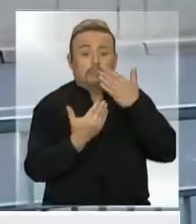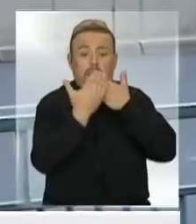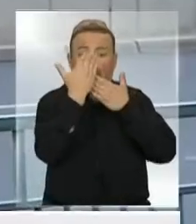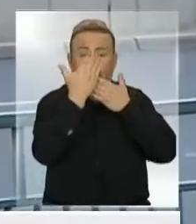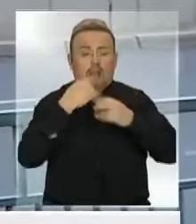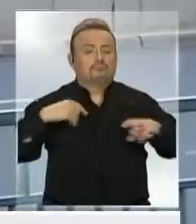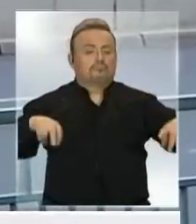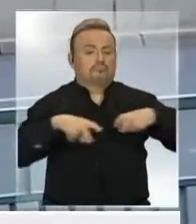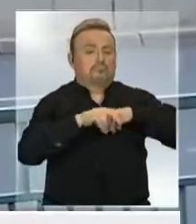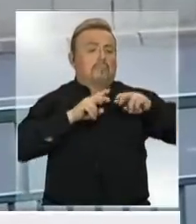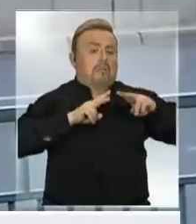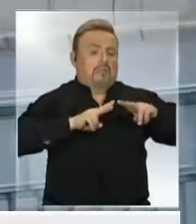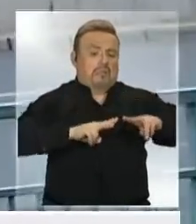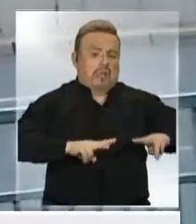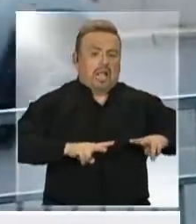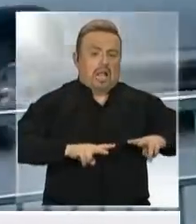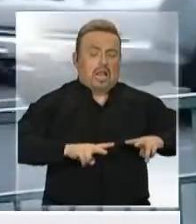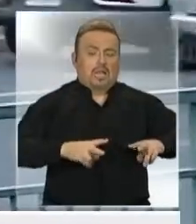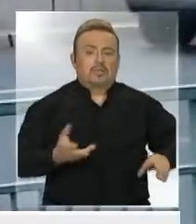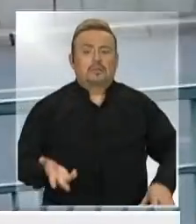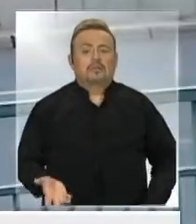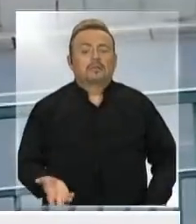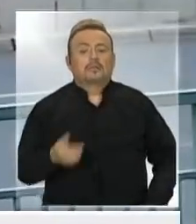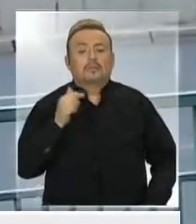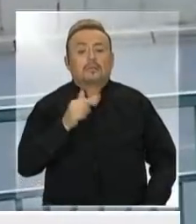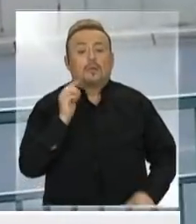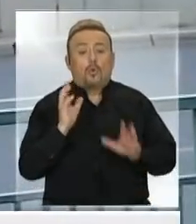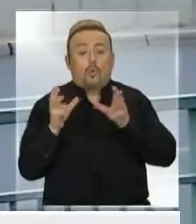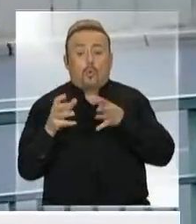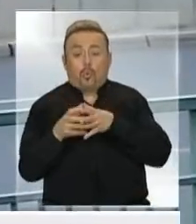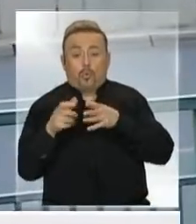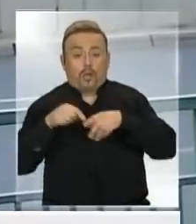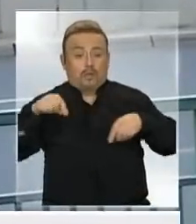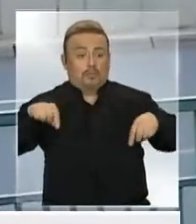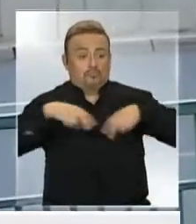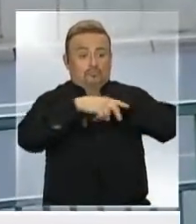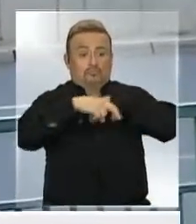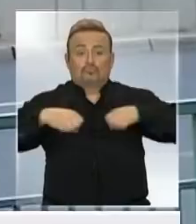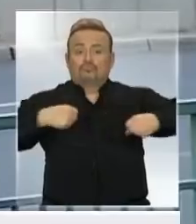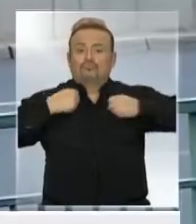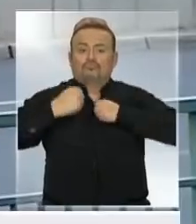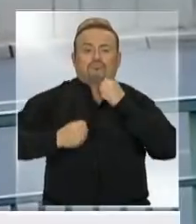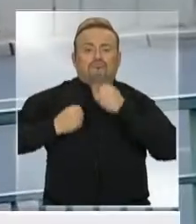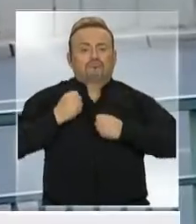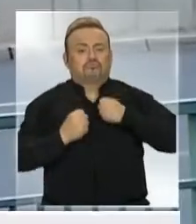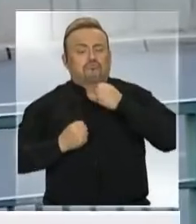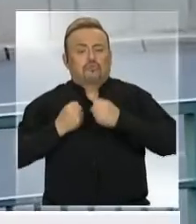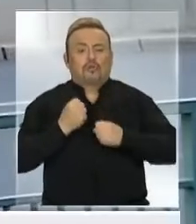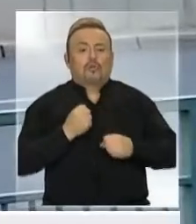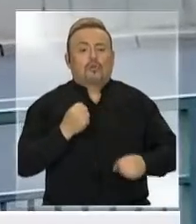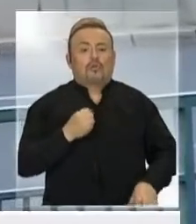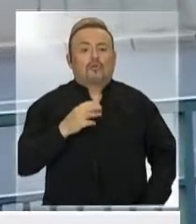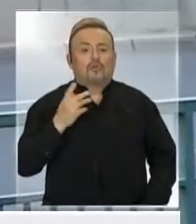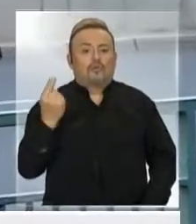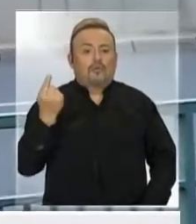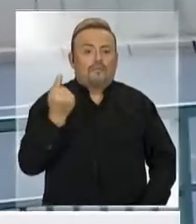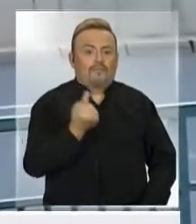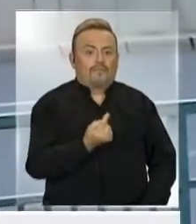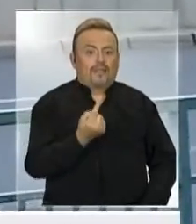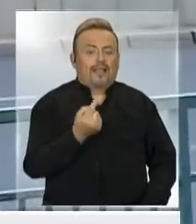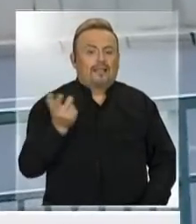ha estado tranqui en el día. Sale mucho grupo a trotar, entonces seguramente puede ser por eso. Pueden como venir a saltar